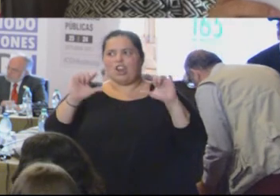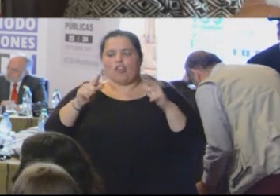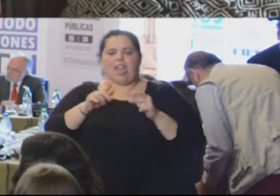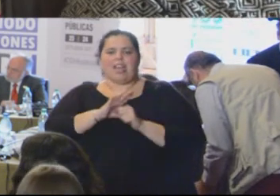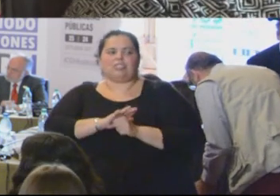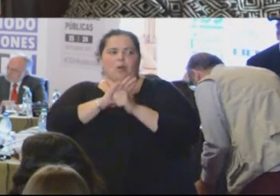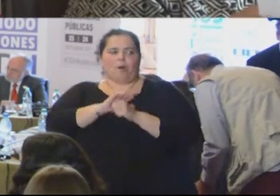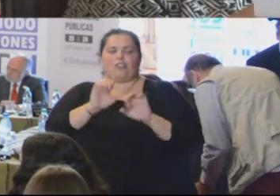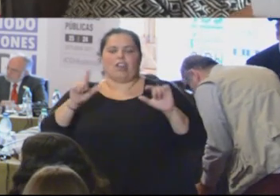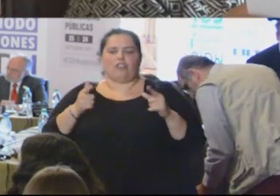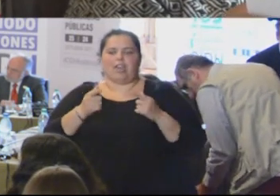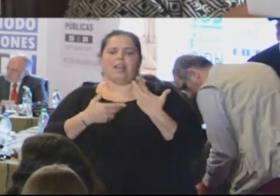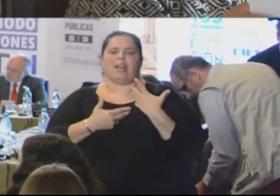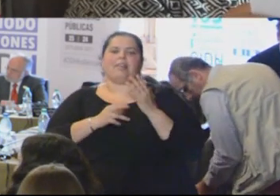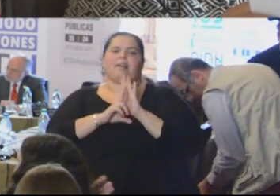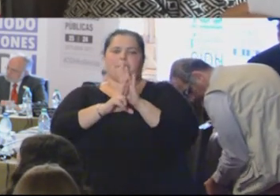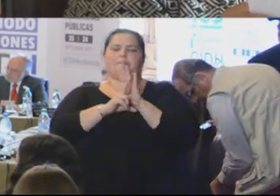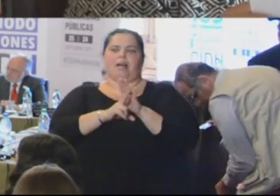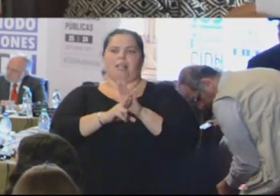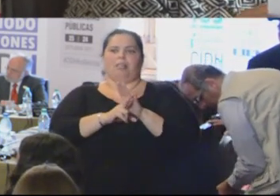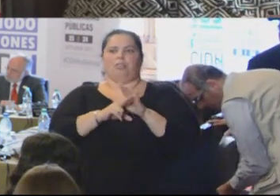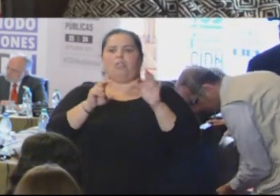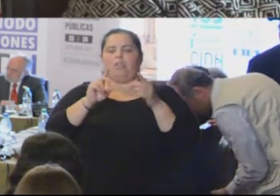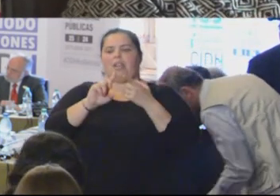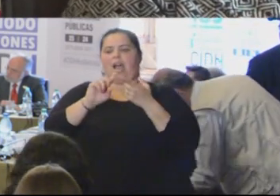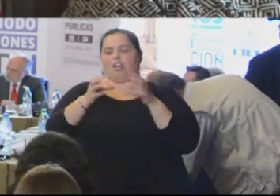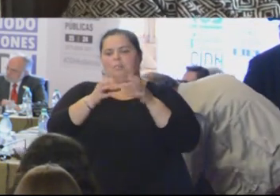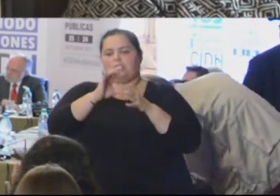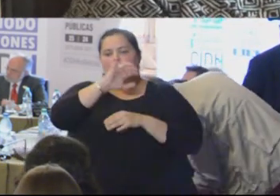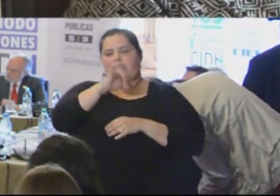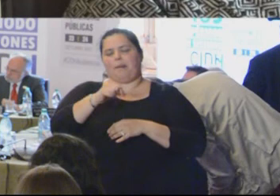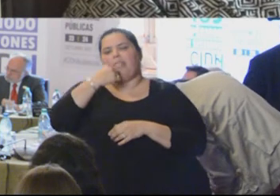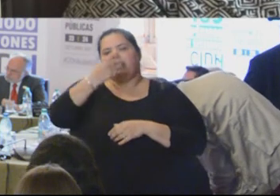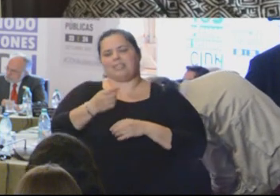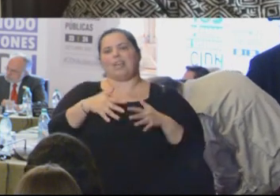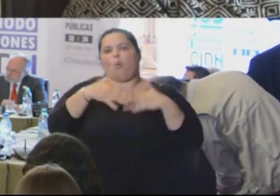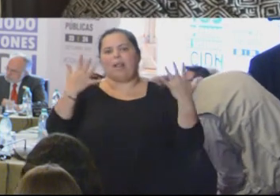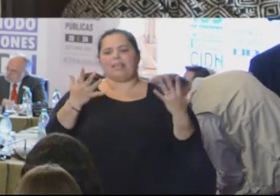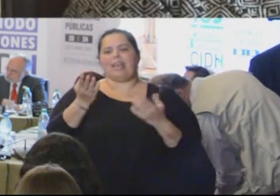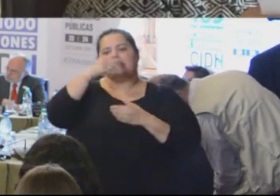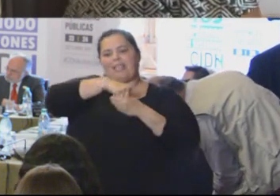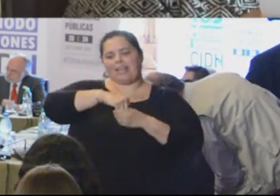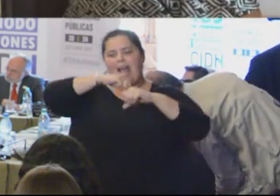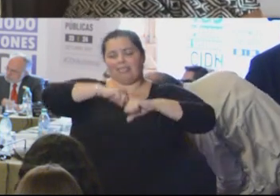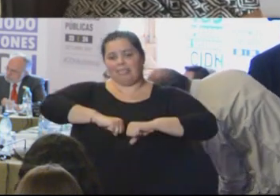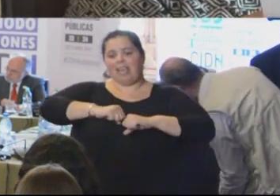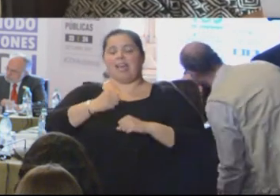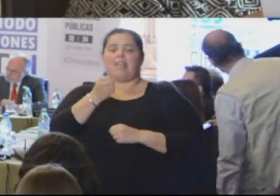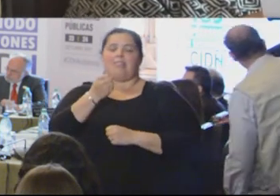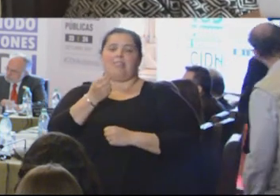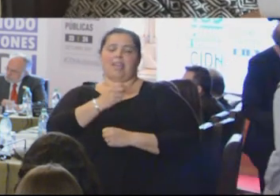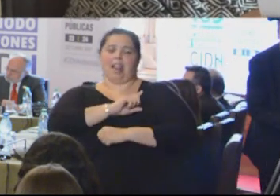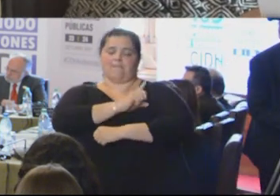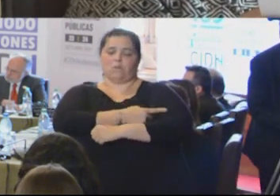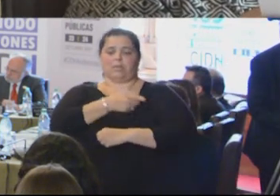iniciativa del fiscal general de la nación dispone que cualquier integrante de la fuerza pública investigado por estos mismos crímenes puede